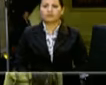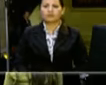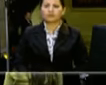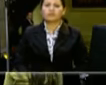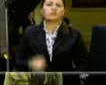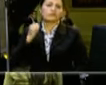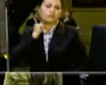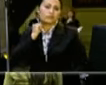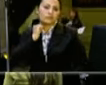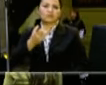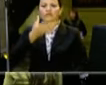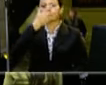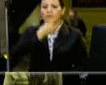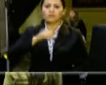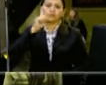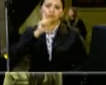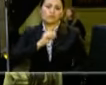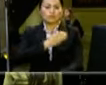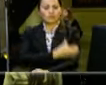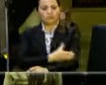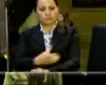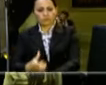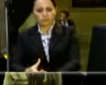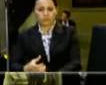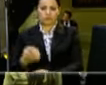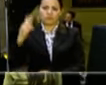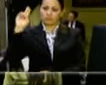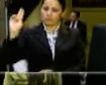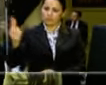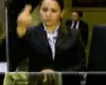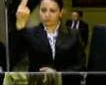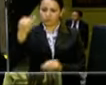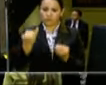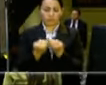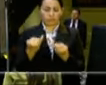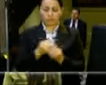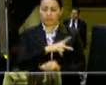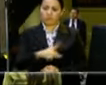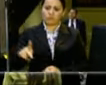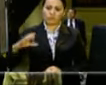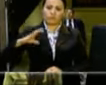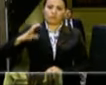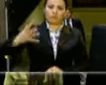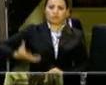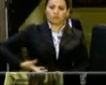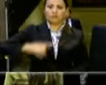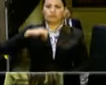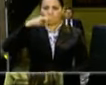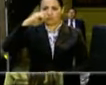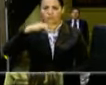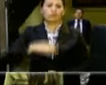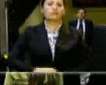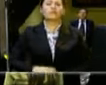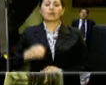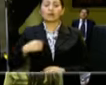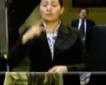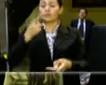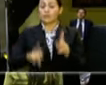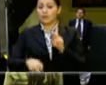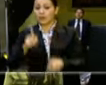Senadoras, senador, queridos colegas académicos, es un honor y un privilegio, querido público, estar aquí para conversar desde la academia